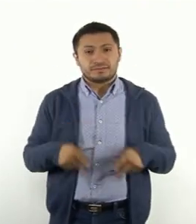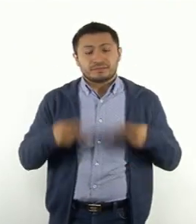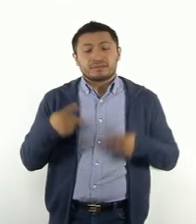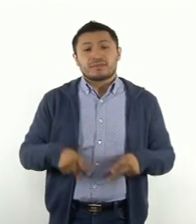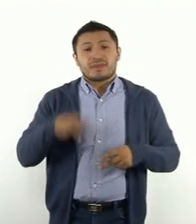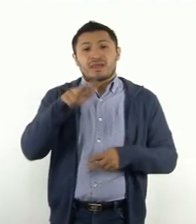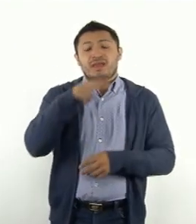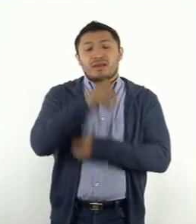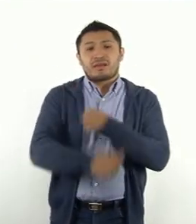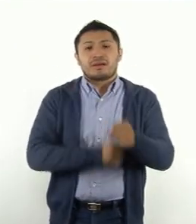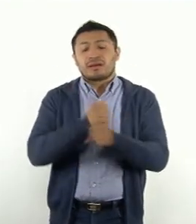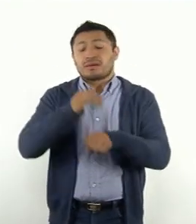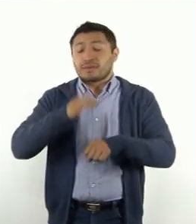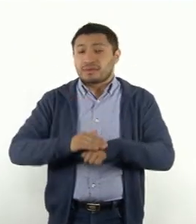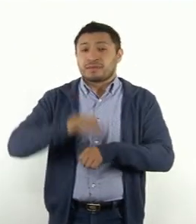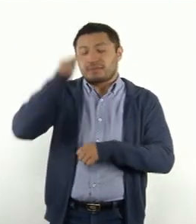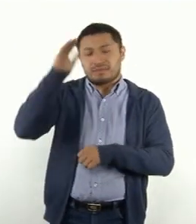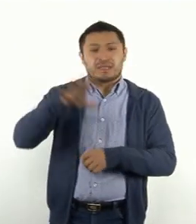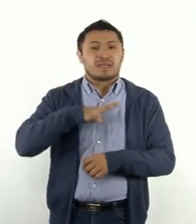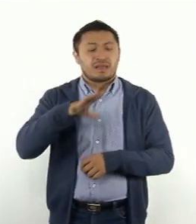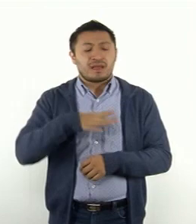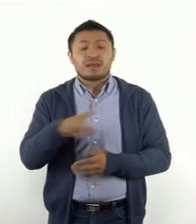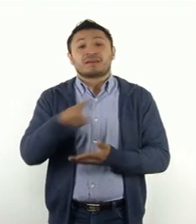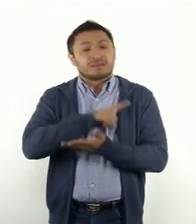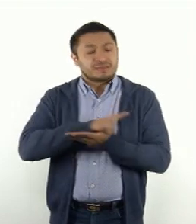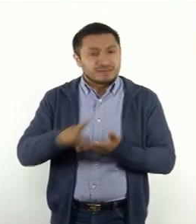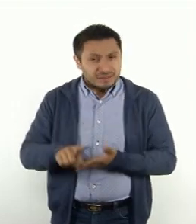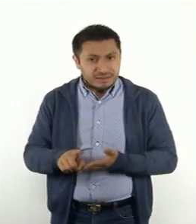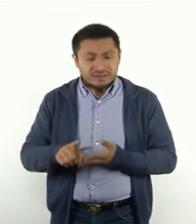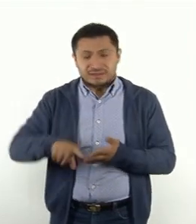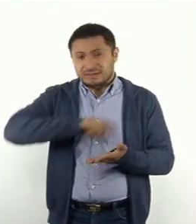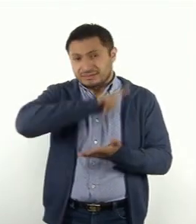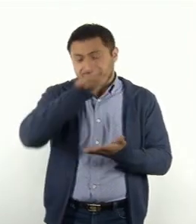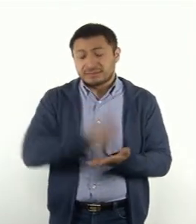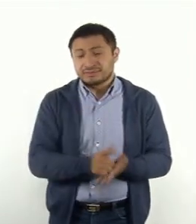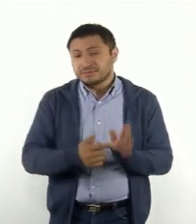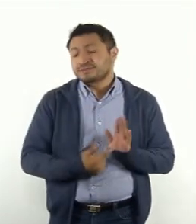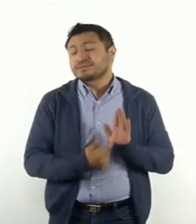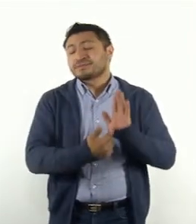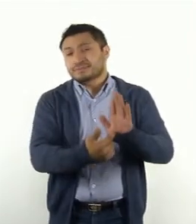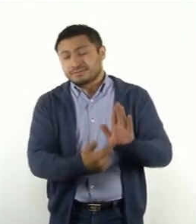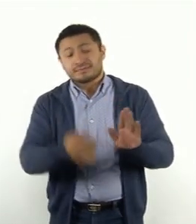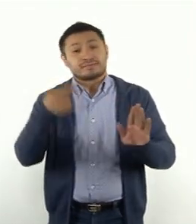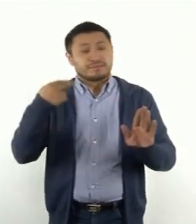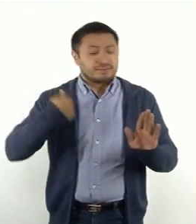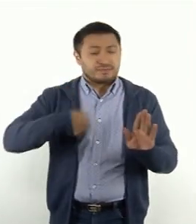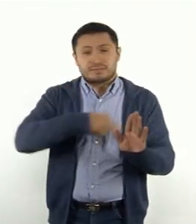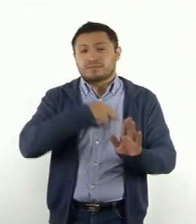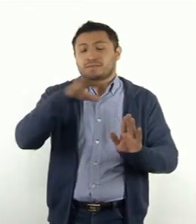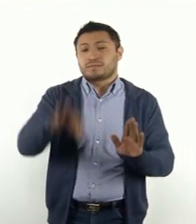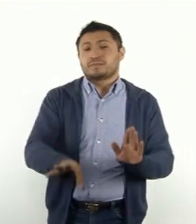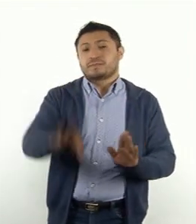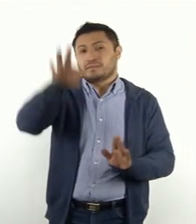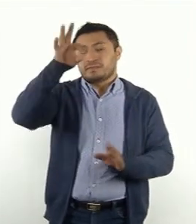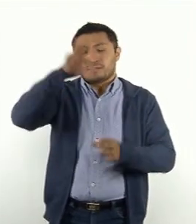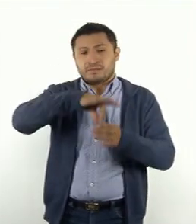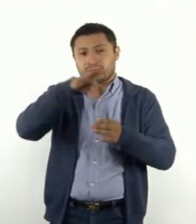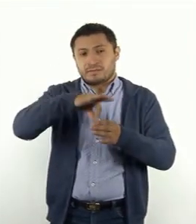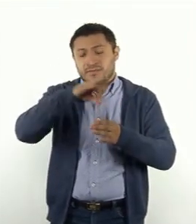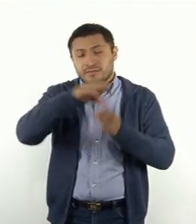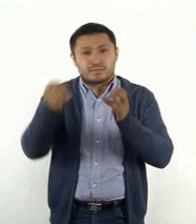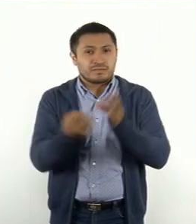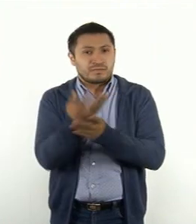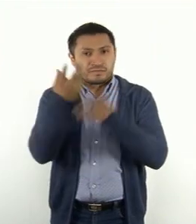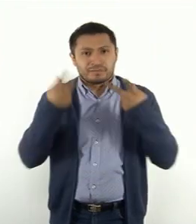de 18 años contamos con el derecho establecido en la Constitución de poder elegir a nuevas y nuevos